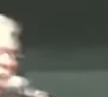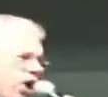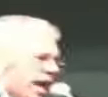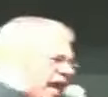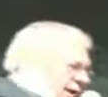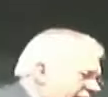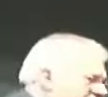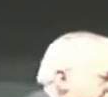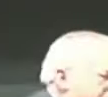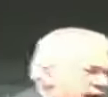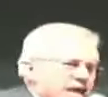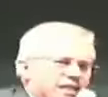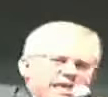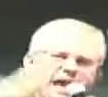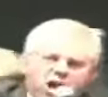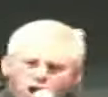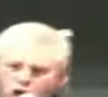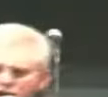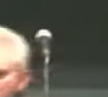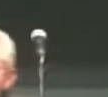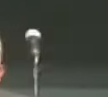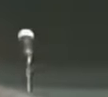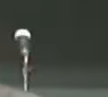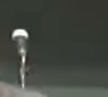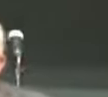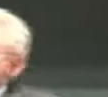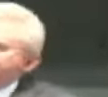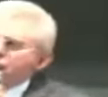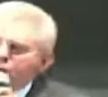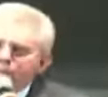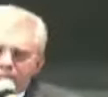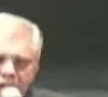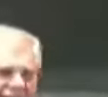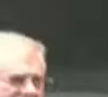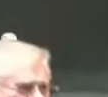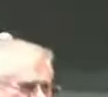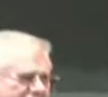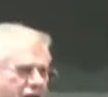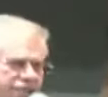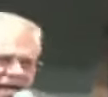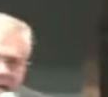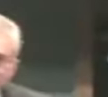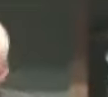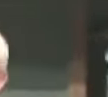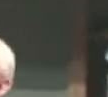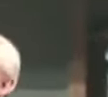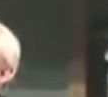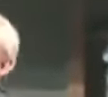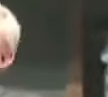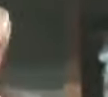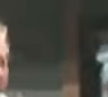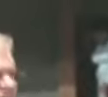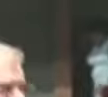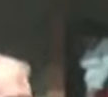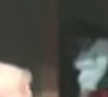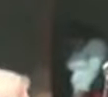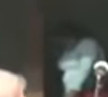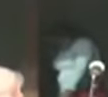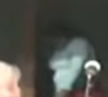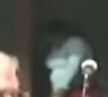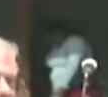Dígalo con alegría. Dígalo con gloria, dígalo con poder en esta noche. No me pidan que